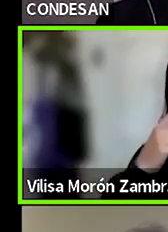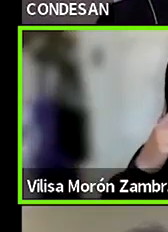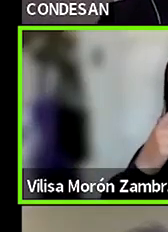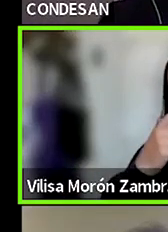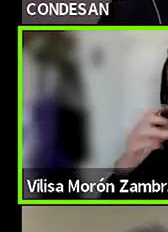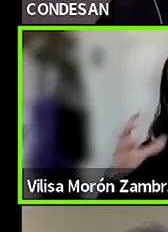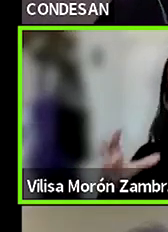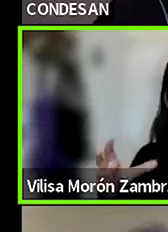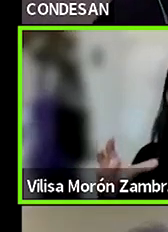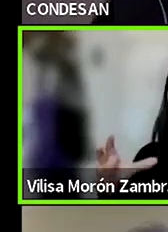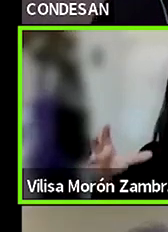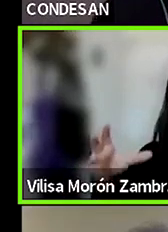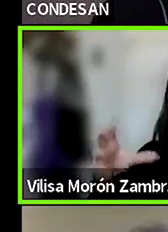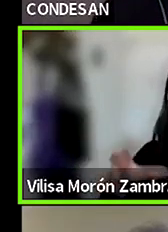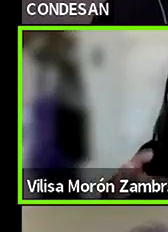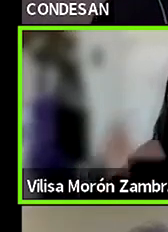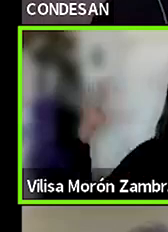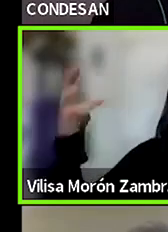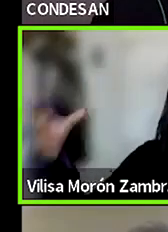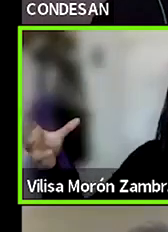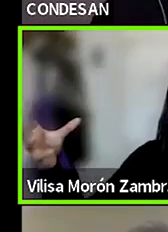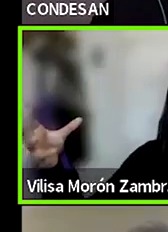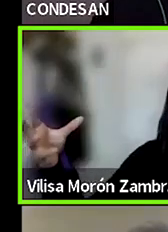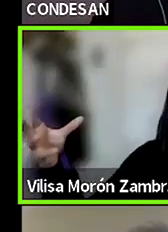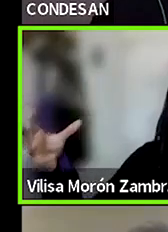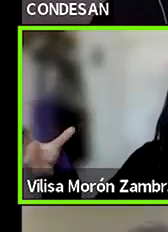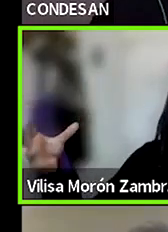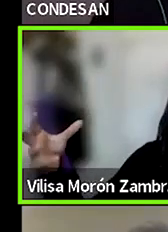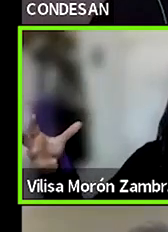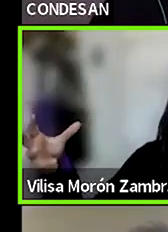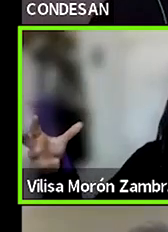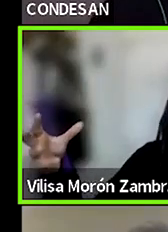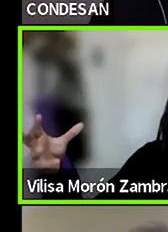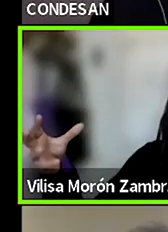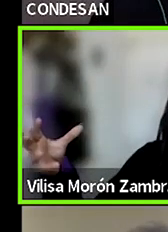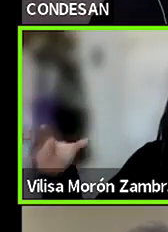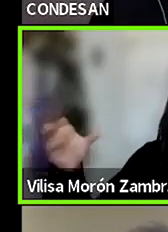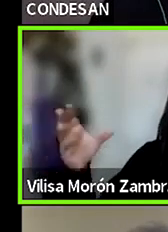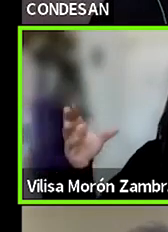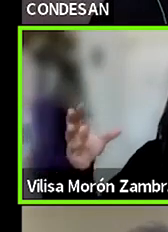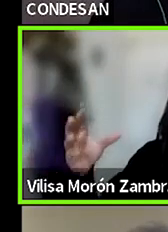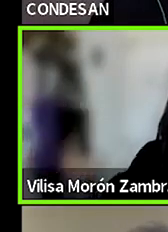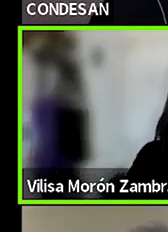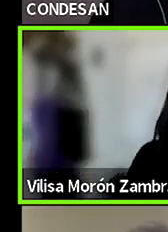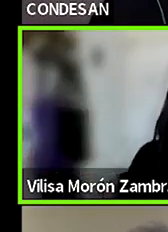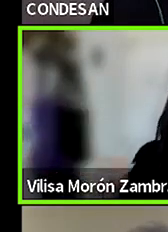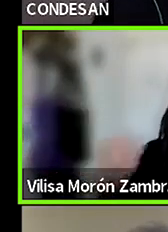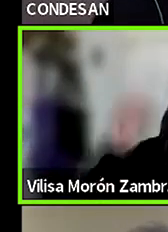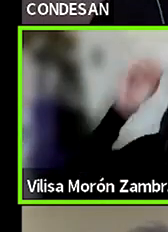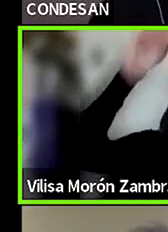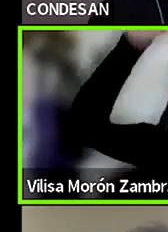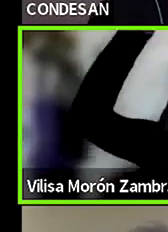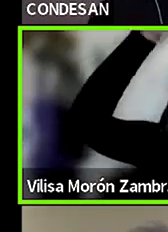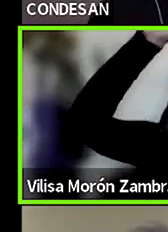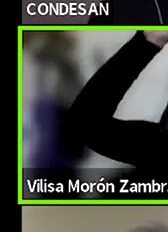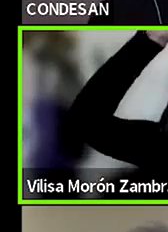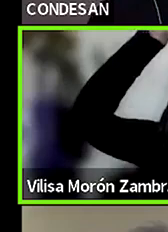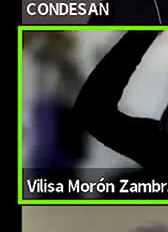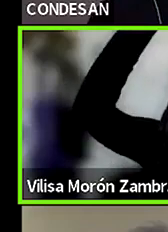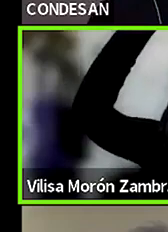es más común que pensemos en una gestión integral de los ecosistemas ya la cuenca no es sólo